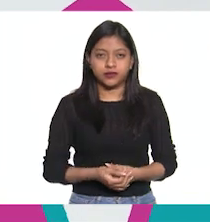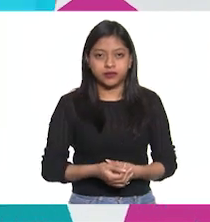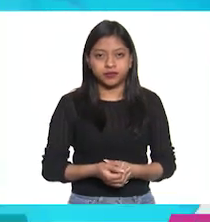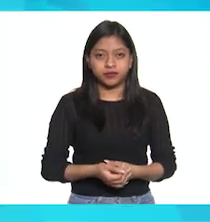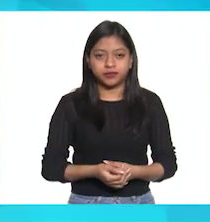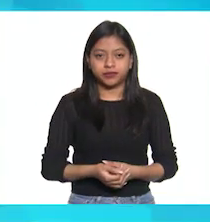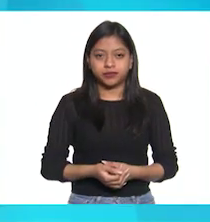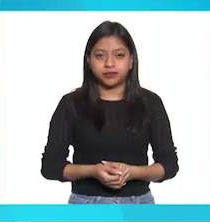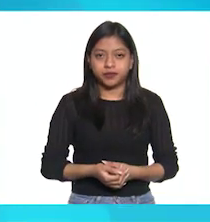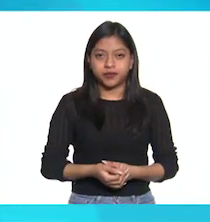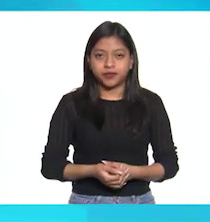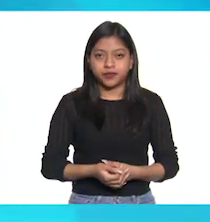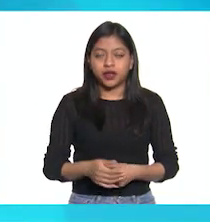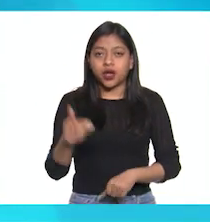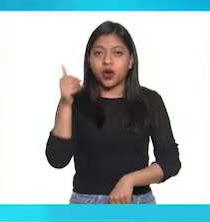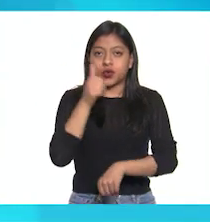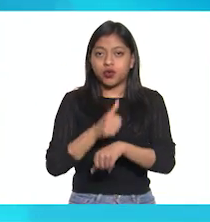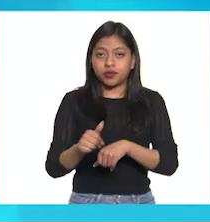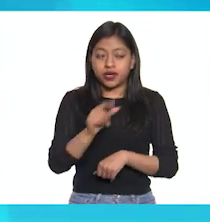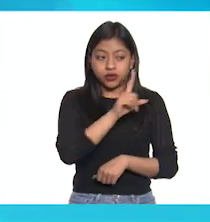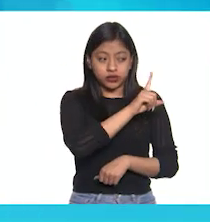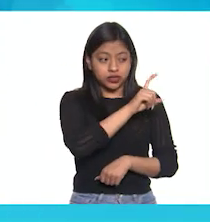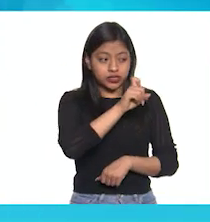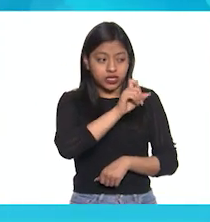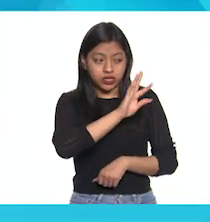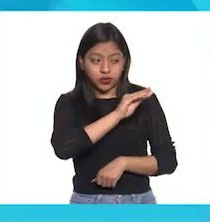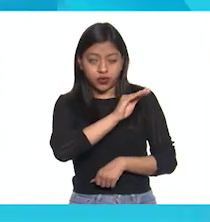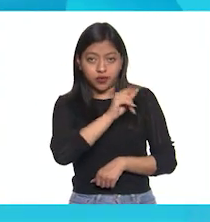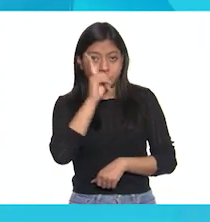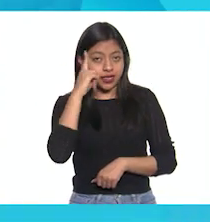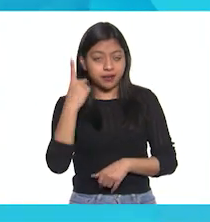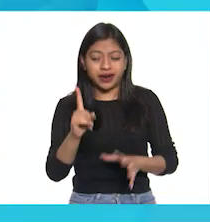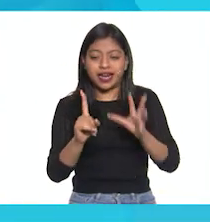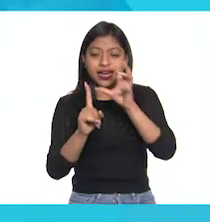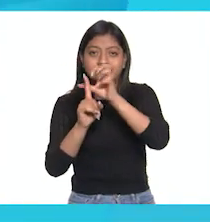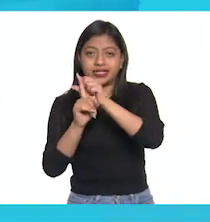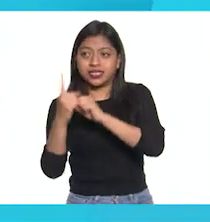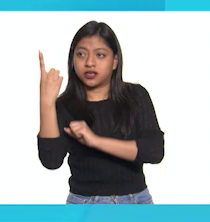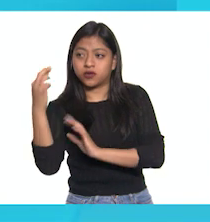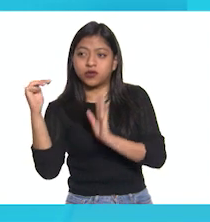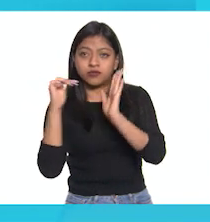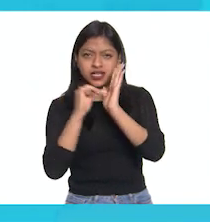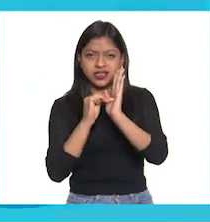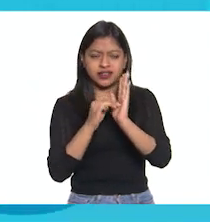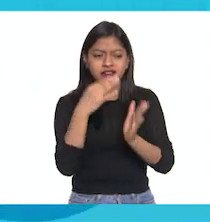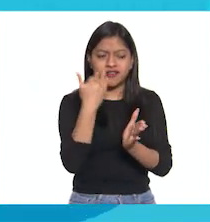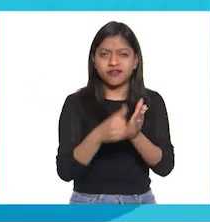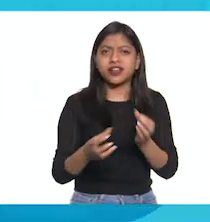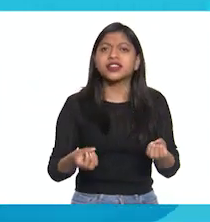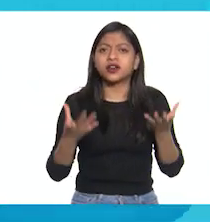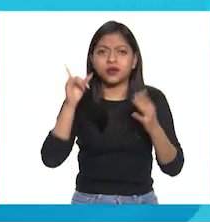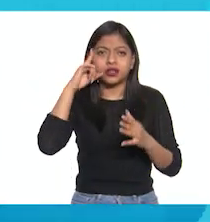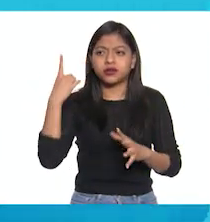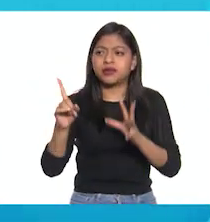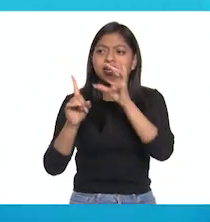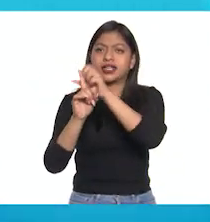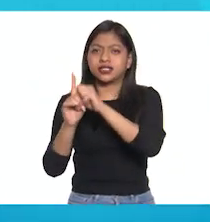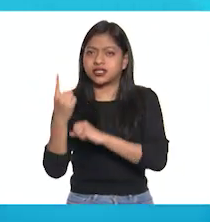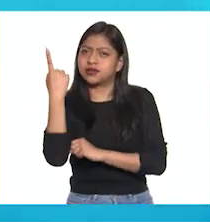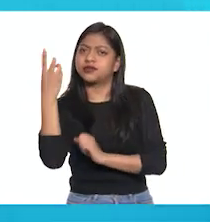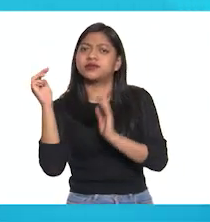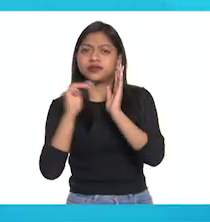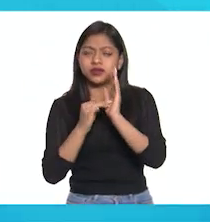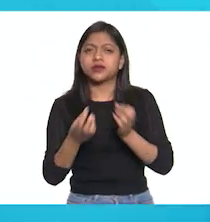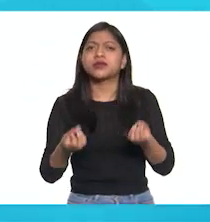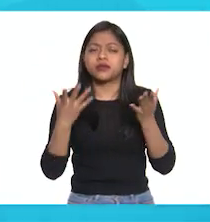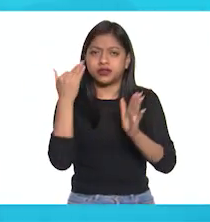falta al 190 para llegar al 1000? ¿Al 190 para llegar al 1000? Vamos a hacerlo otra vez con nuestro tablero. Si quieres, haz un lado el